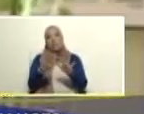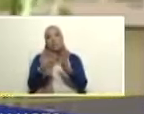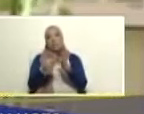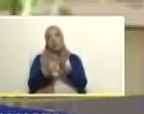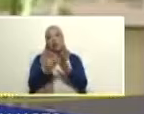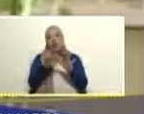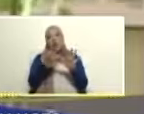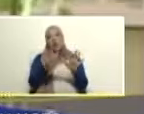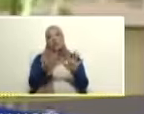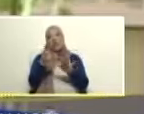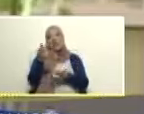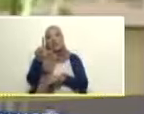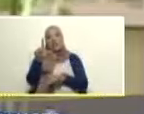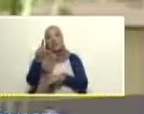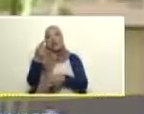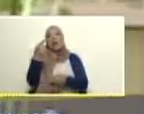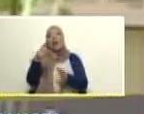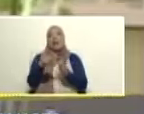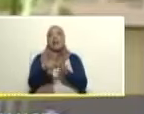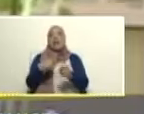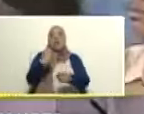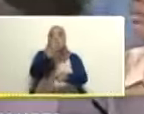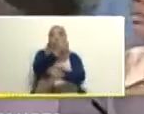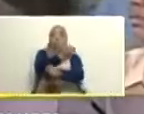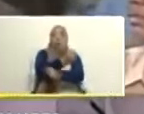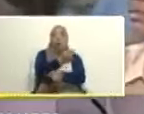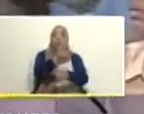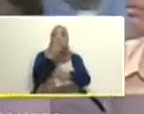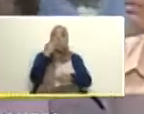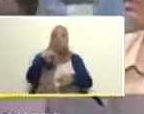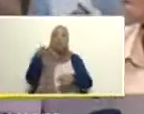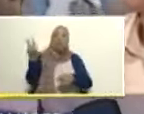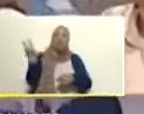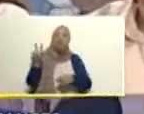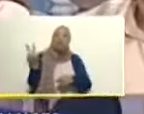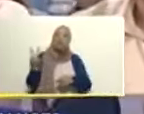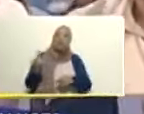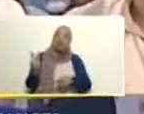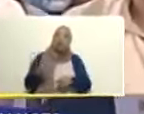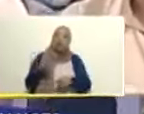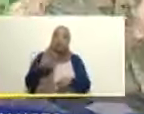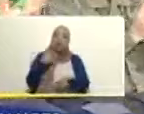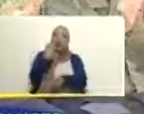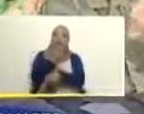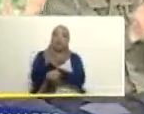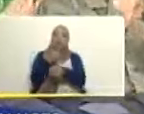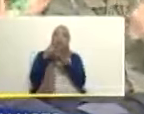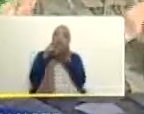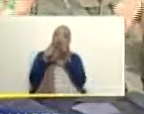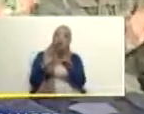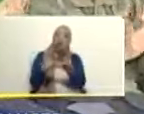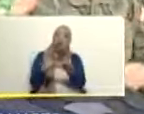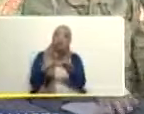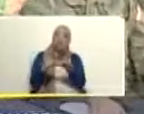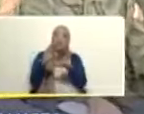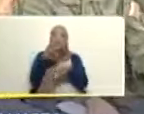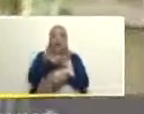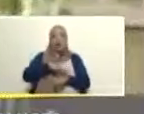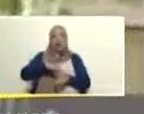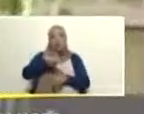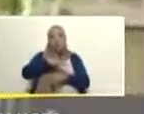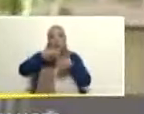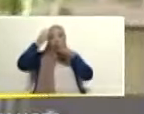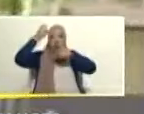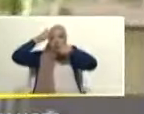1.207.081 bachilleres de la República Bolivariana de Venezuela. Y seguimos graduando, porque las misiones de